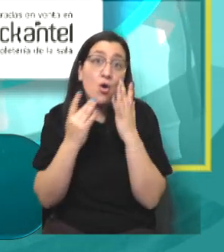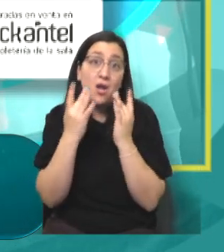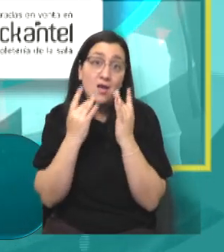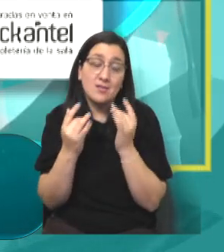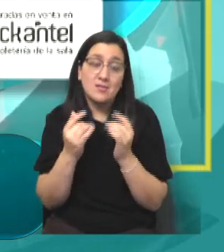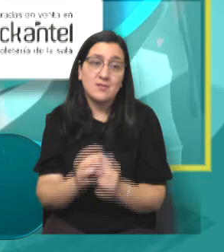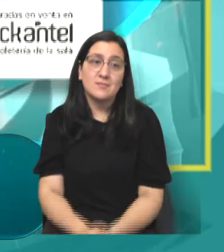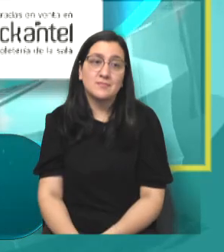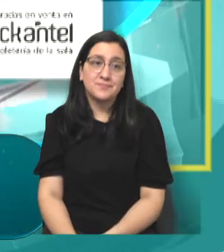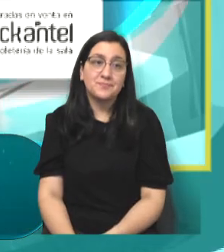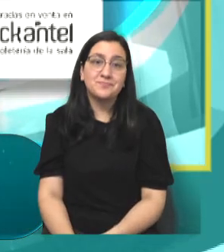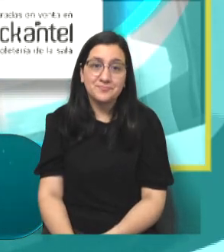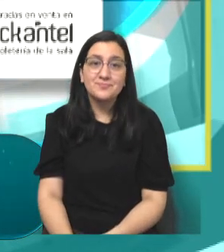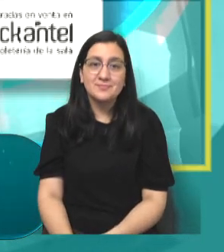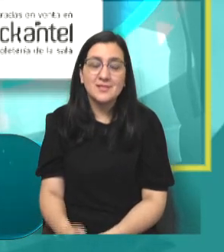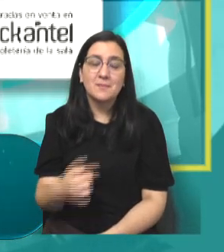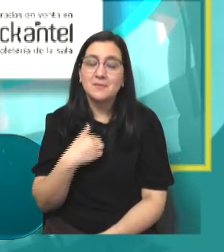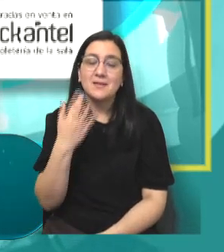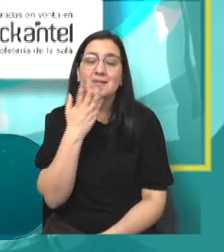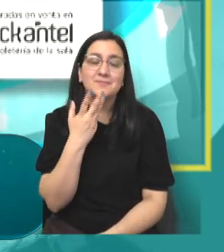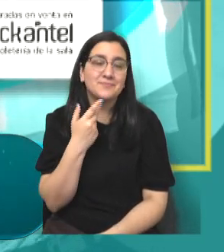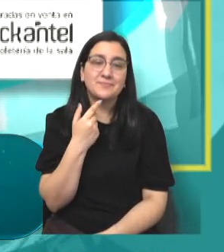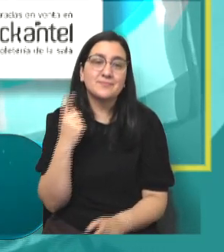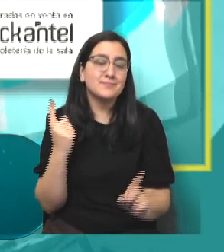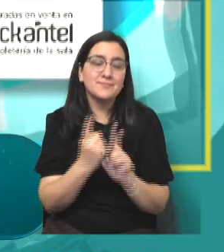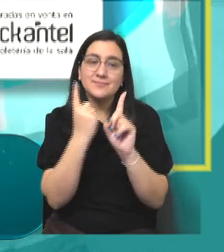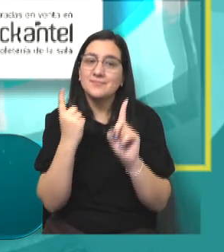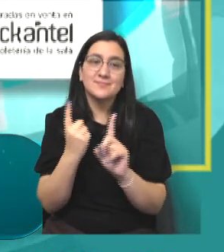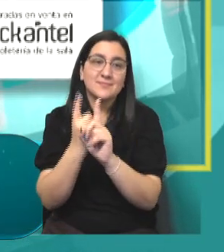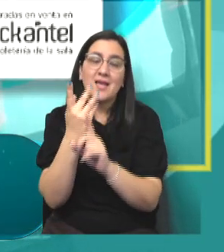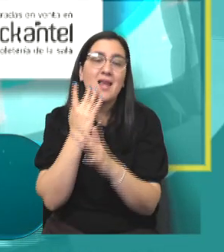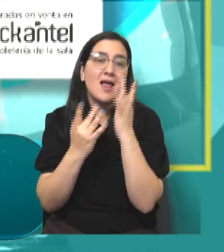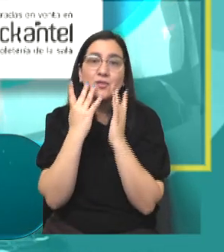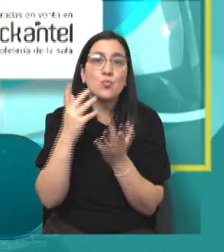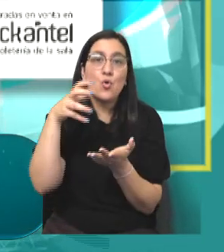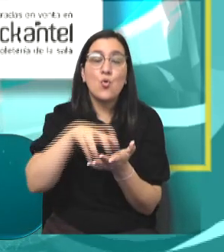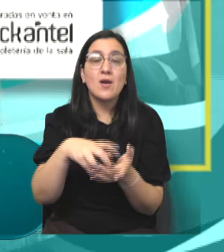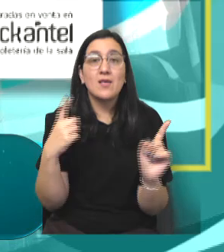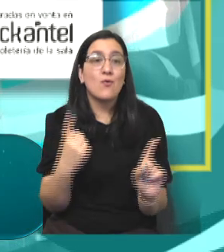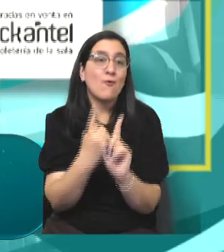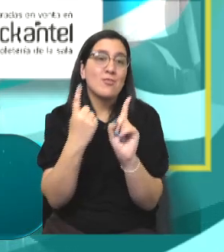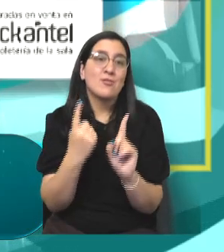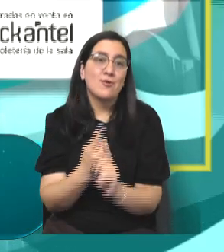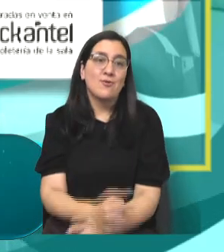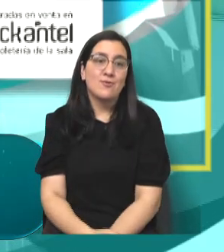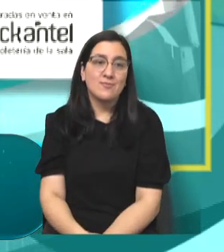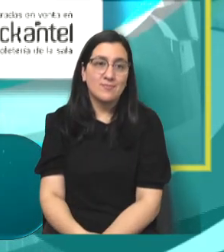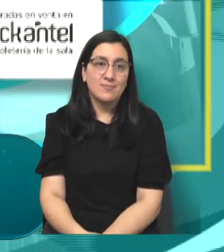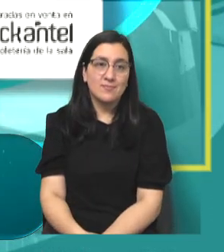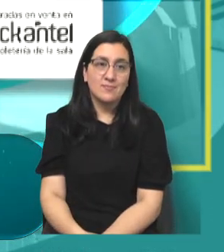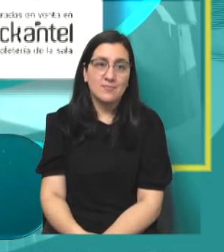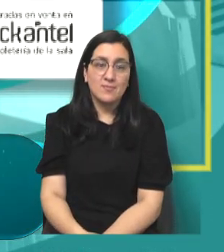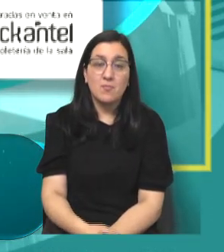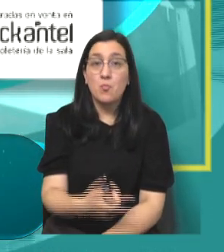Generar el otro y en uno mismo. Sí, a mí me encanta el encuentro. El arte como lugar de encuentro, para encontrarnos, ya sea